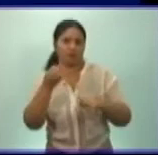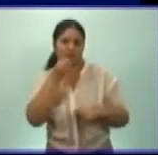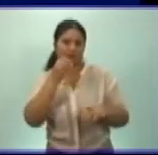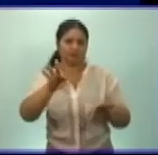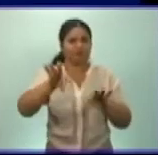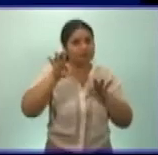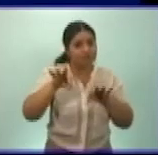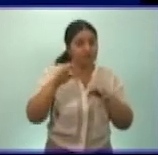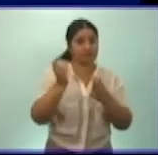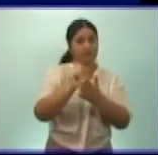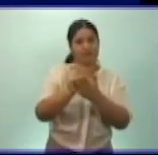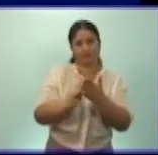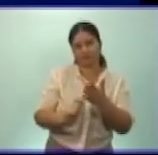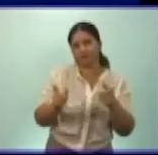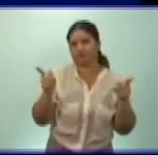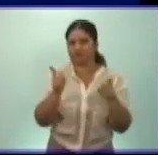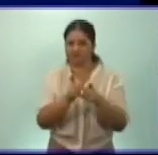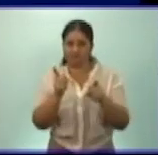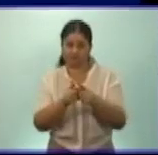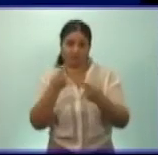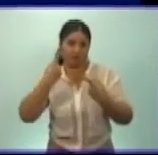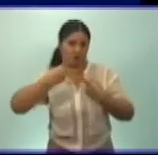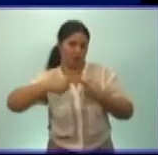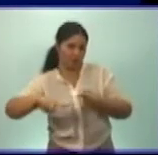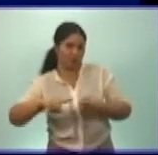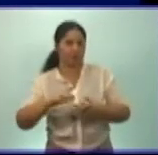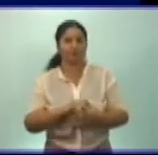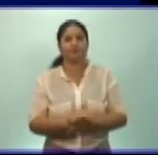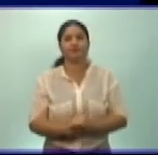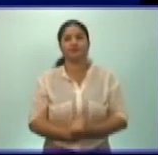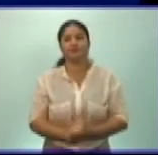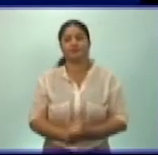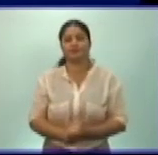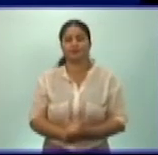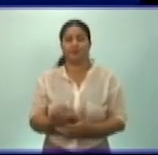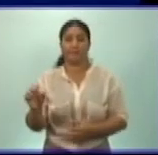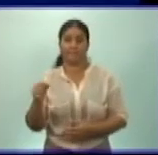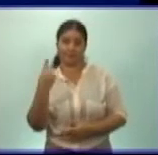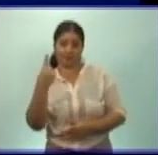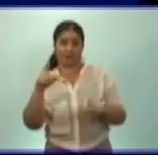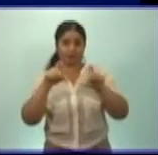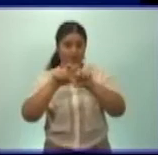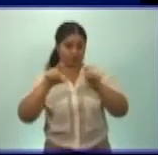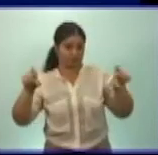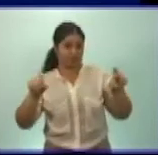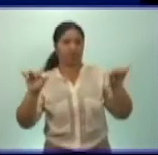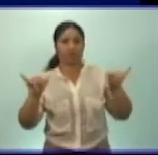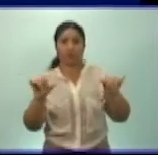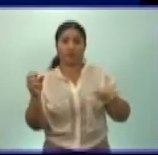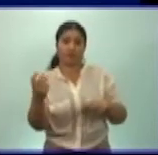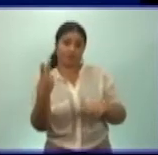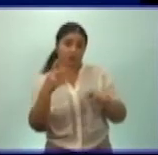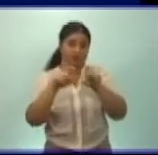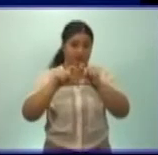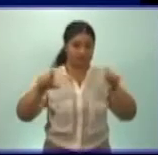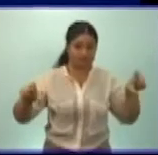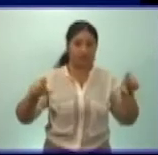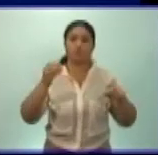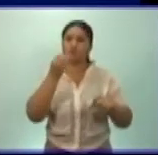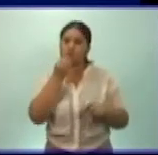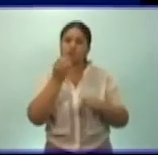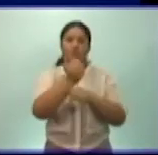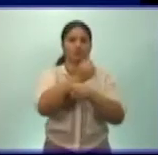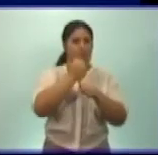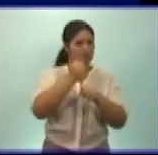primera parte de la carta, voy a retornar, y de la segunda, que les van a poder servir también para estudiar